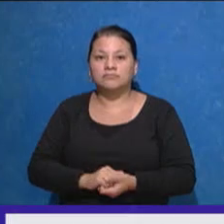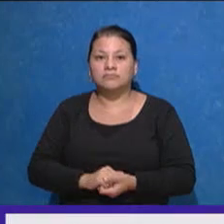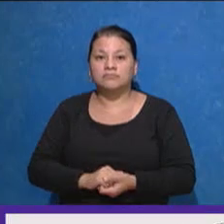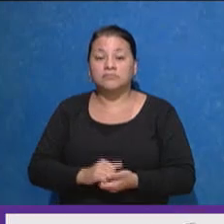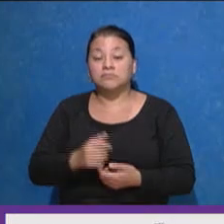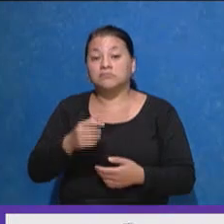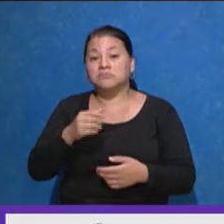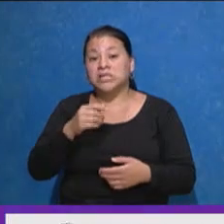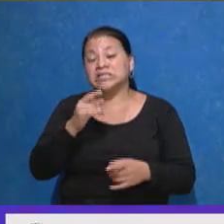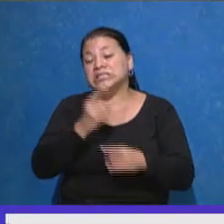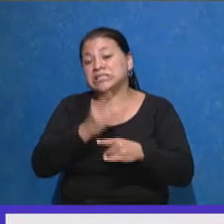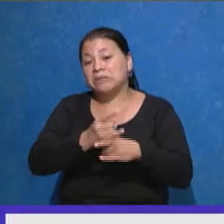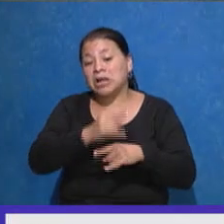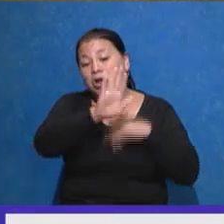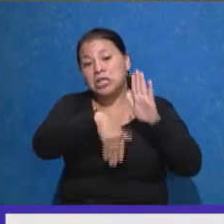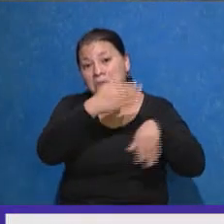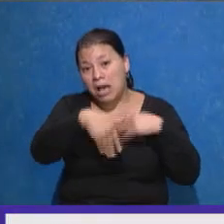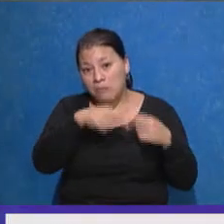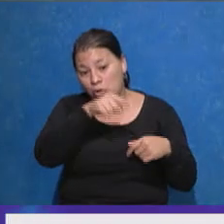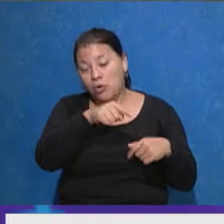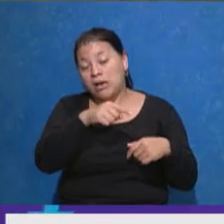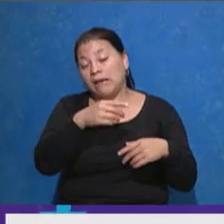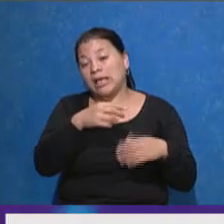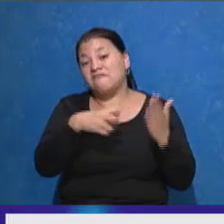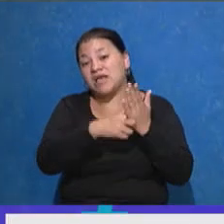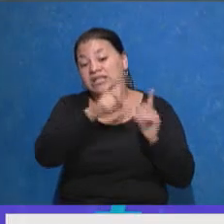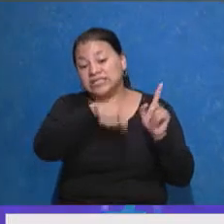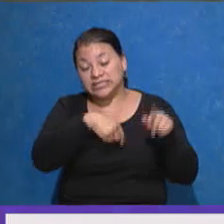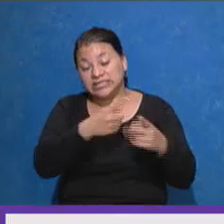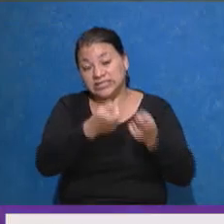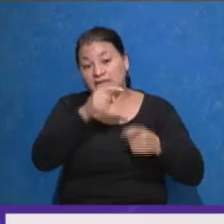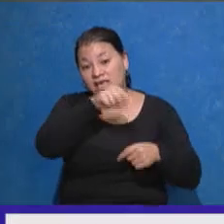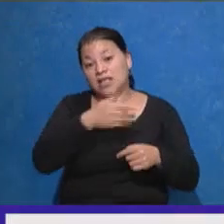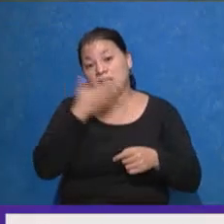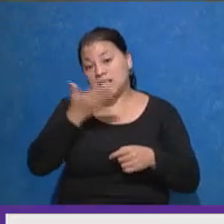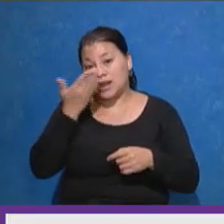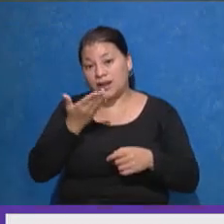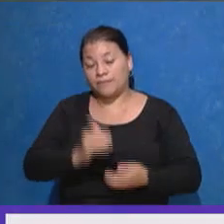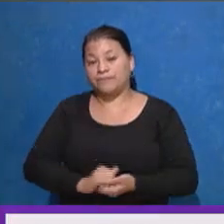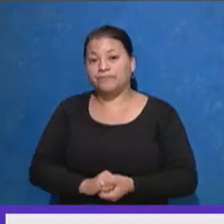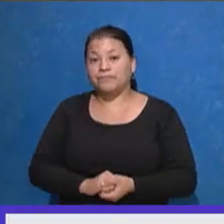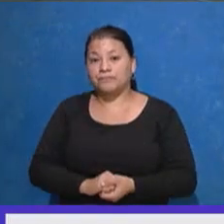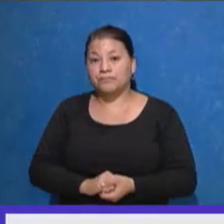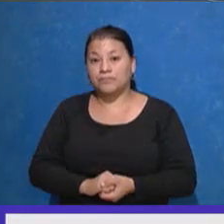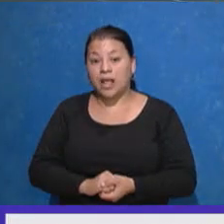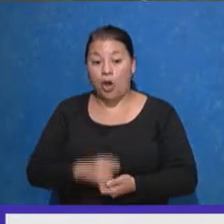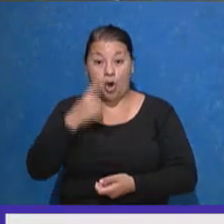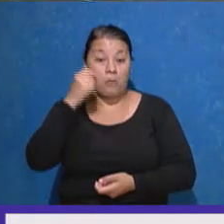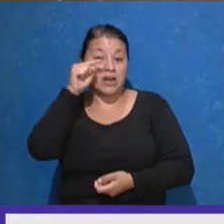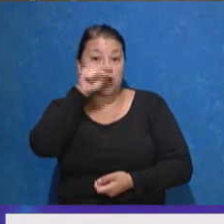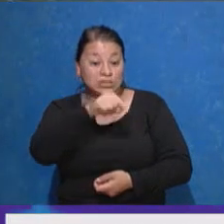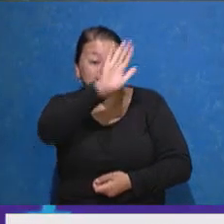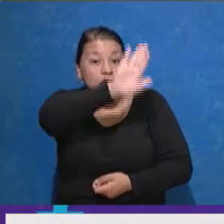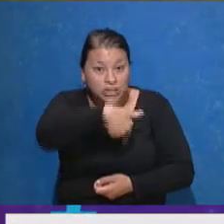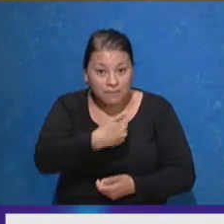podíamos ubicar cada vez que ella necesitaba que Martínez declarara. Se lo ubicaba, le decía, por